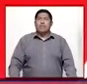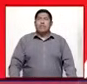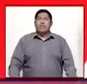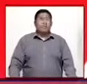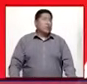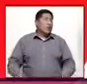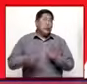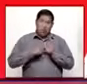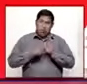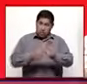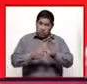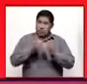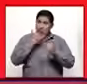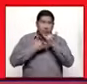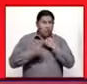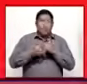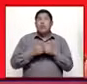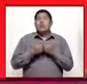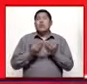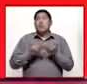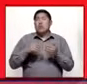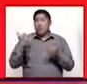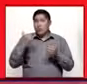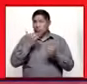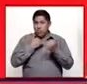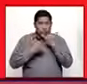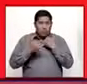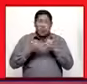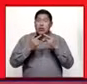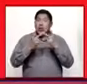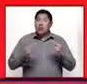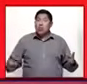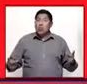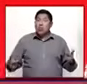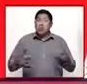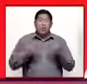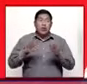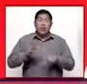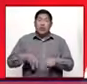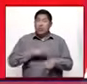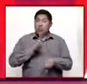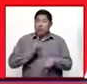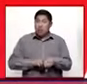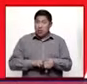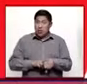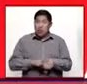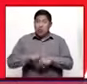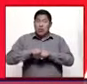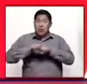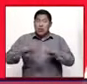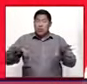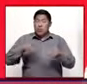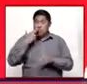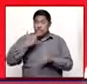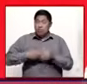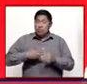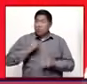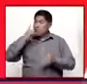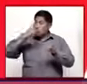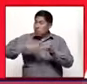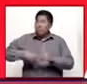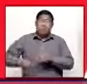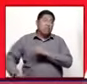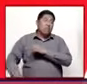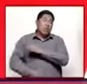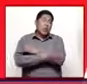Y le vamos a mostrar, mire, cómo es el otro lado de la medalla, porque en Potosí se está normalizando la distribución de combustible, esto en los diferentes